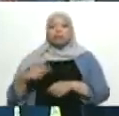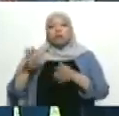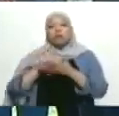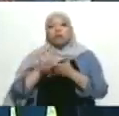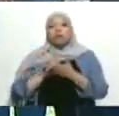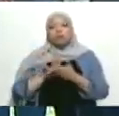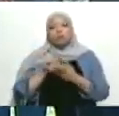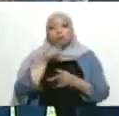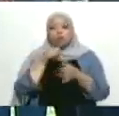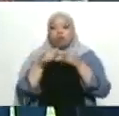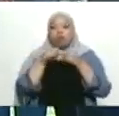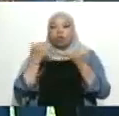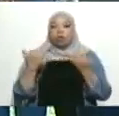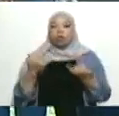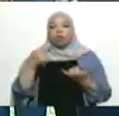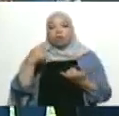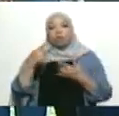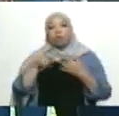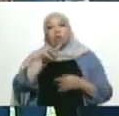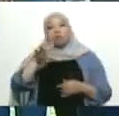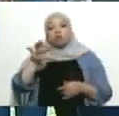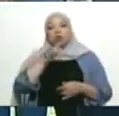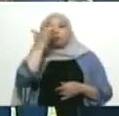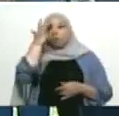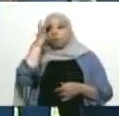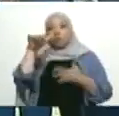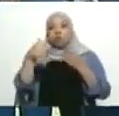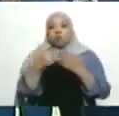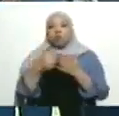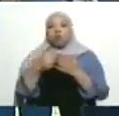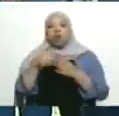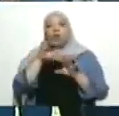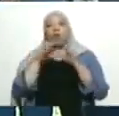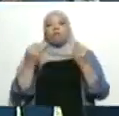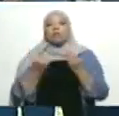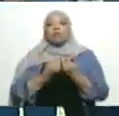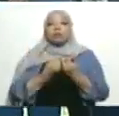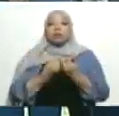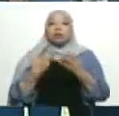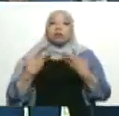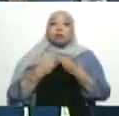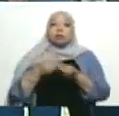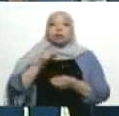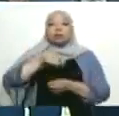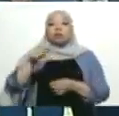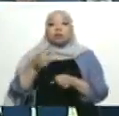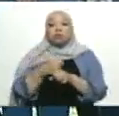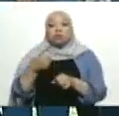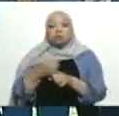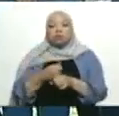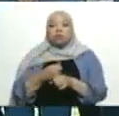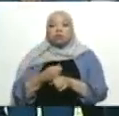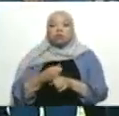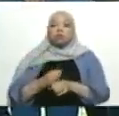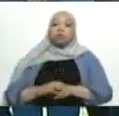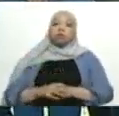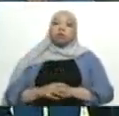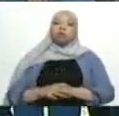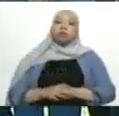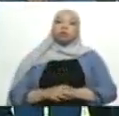esa piedra. Le puso 23 de febrero y se la llevó a su oficina. El compañero Ángelo Rivas me la obsequió, me la